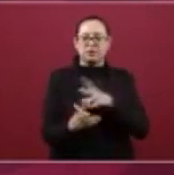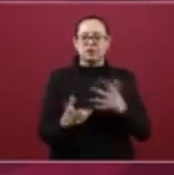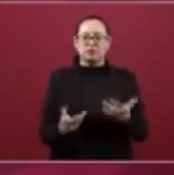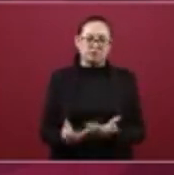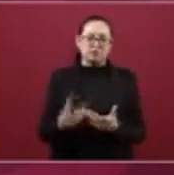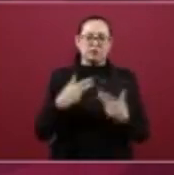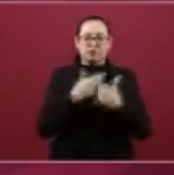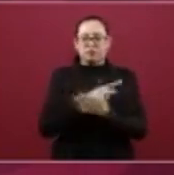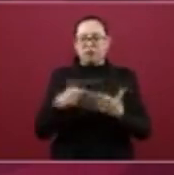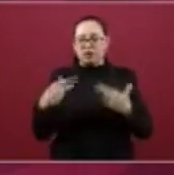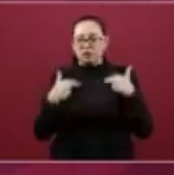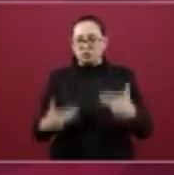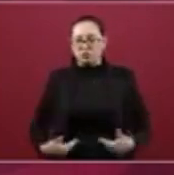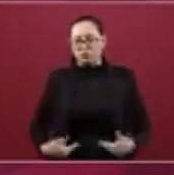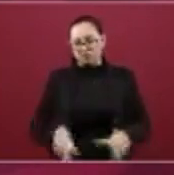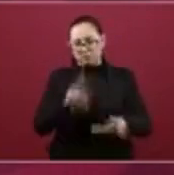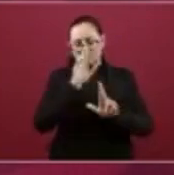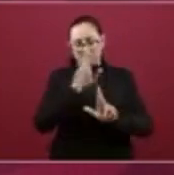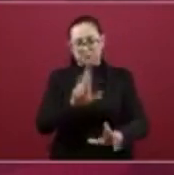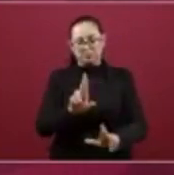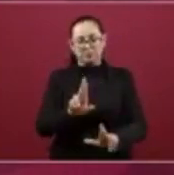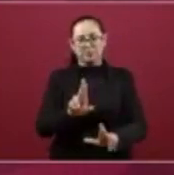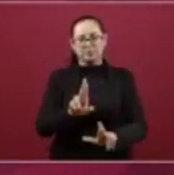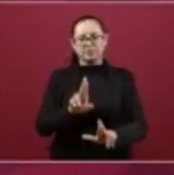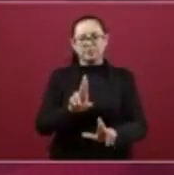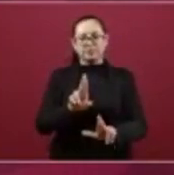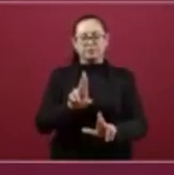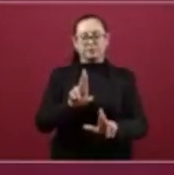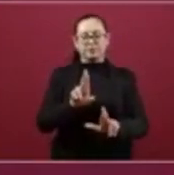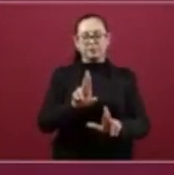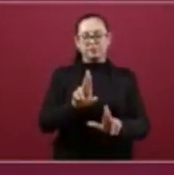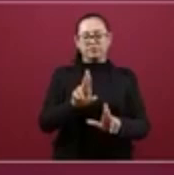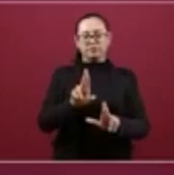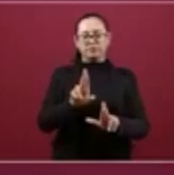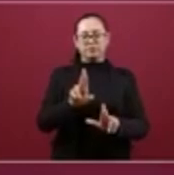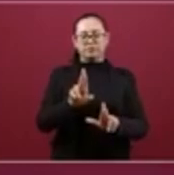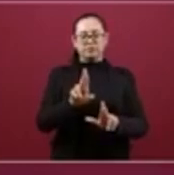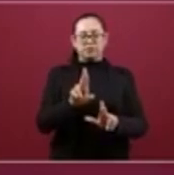derechos humanos, que no